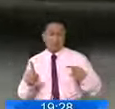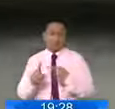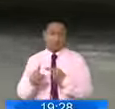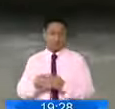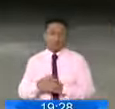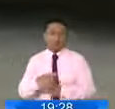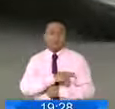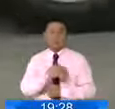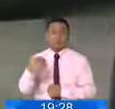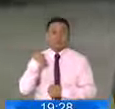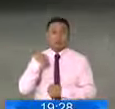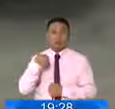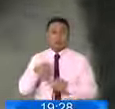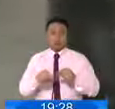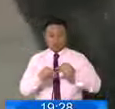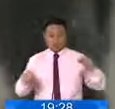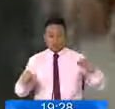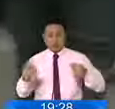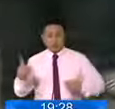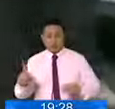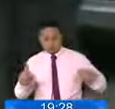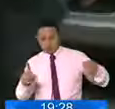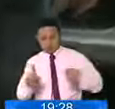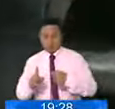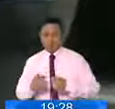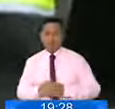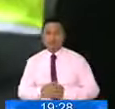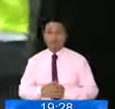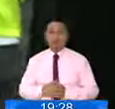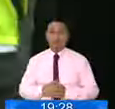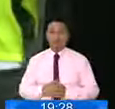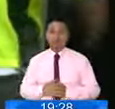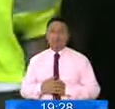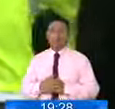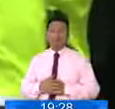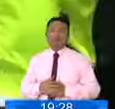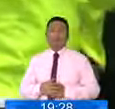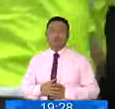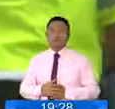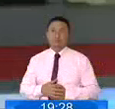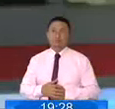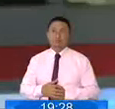puñal que había utilizado para agredir al occiso. En Quito informó Iván Casamen.